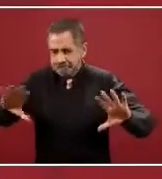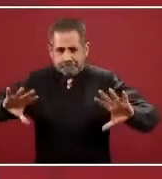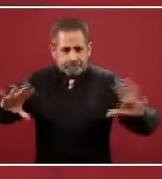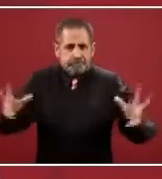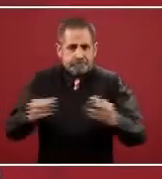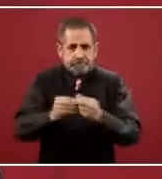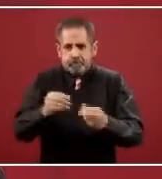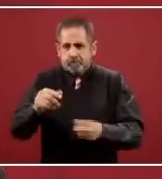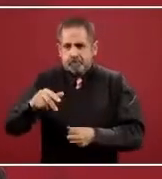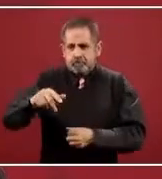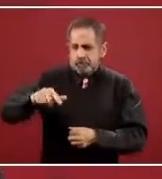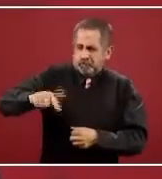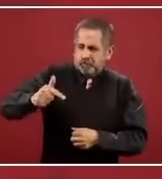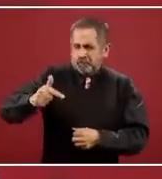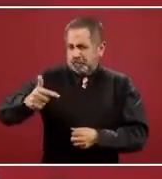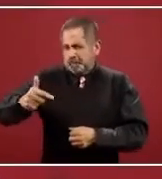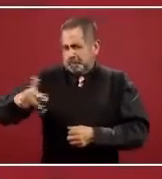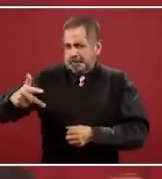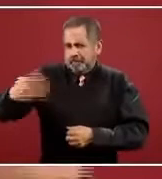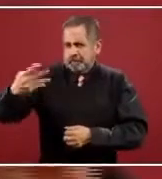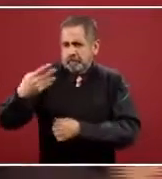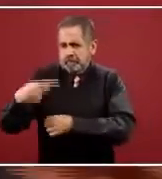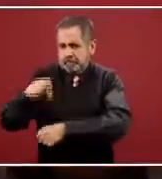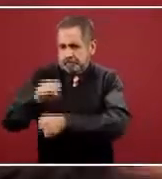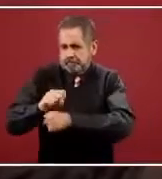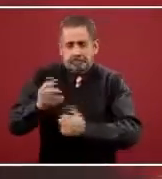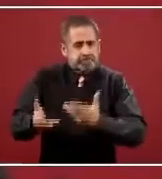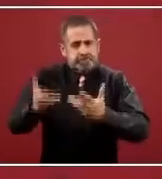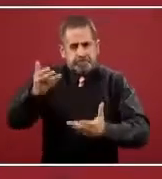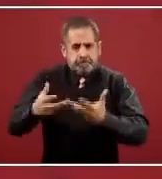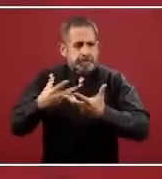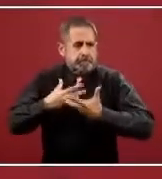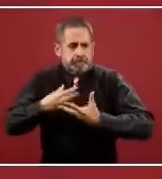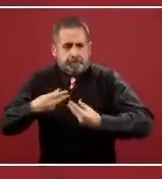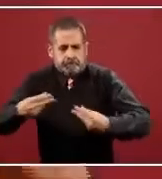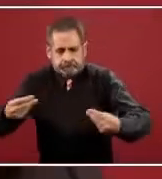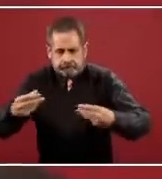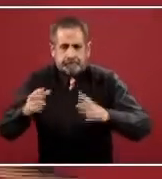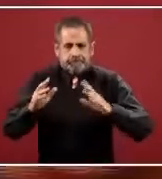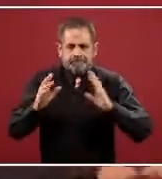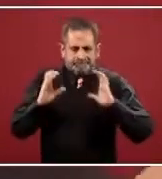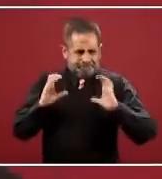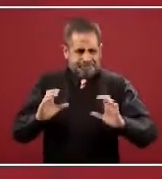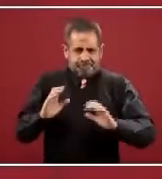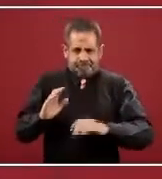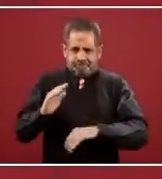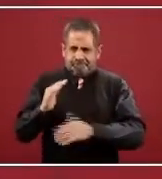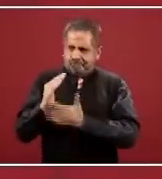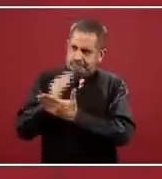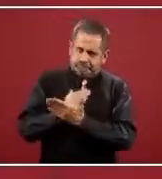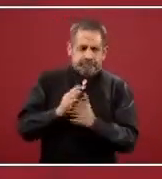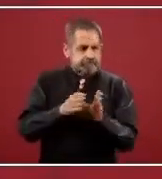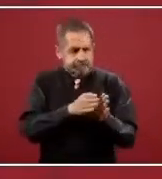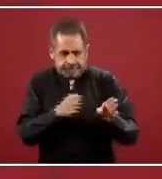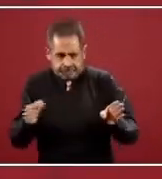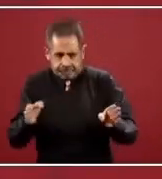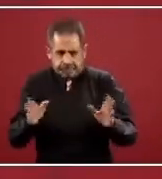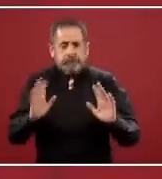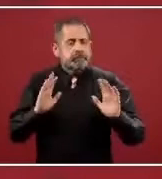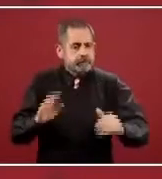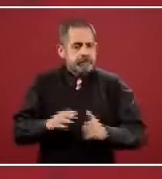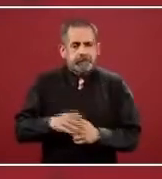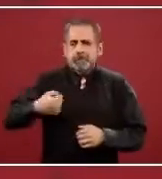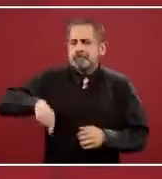largo de 12 o posiblemente más semanas, dependiendo de qué tanto la logramos aplanar y alargar. Y lo que